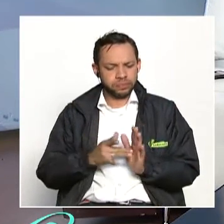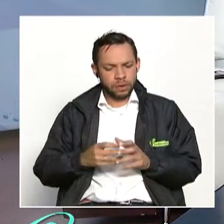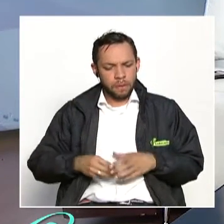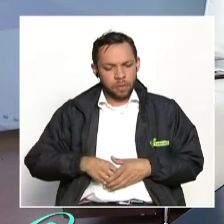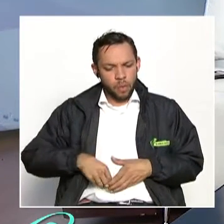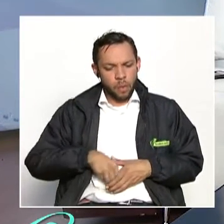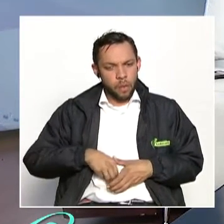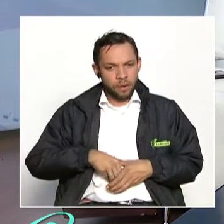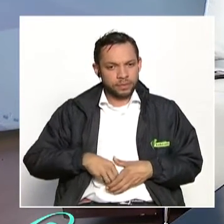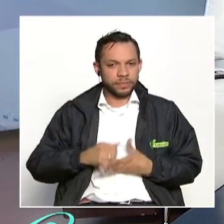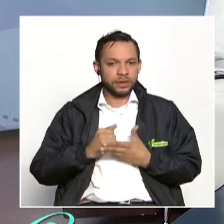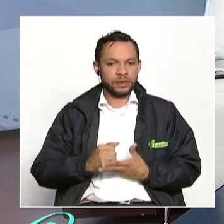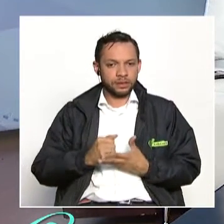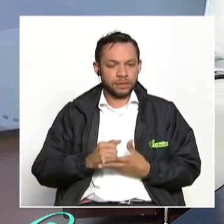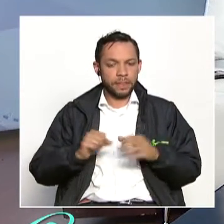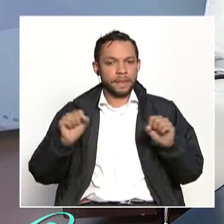intestinal.